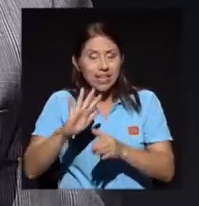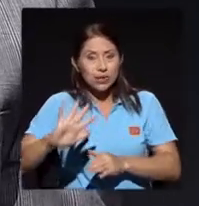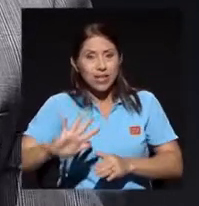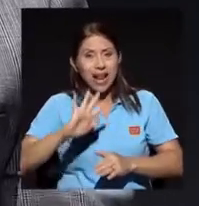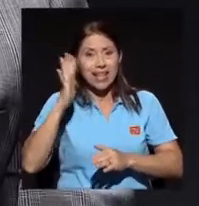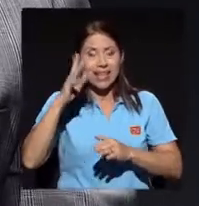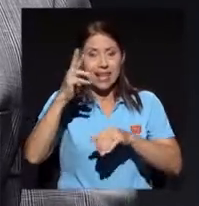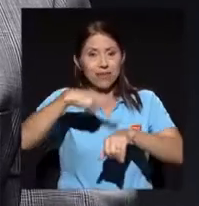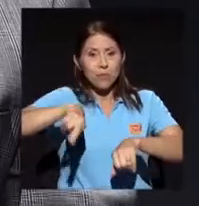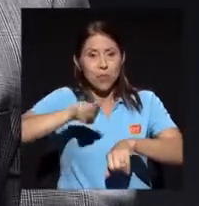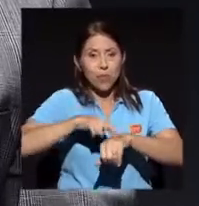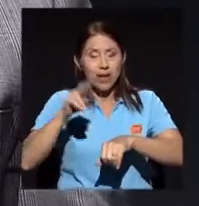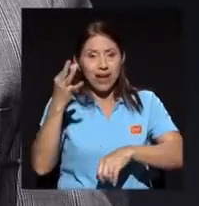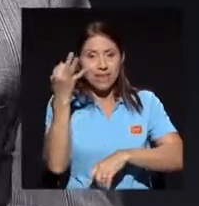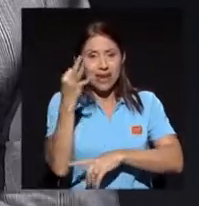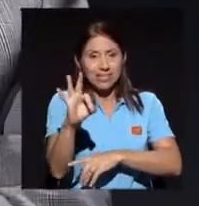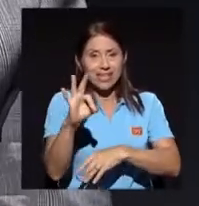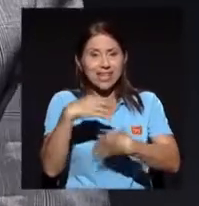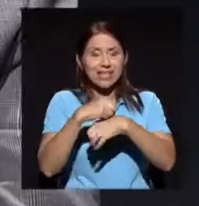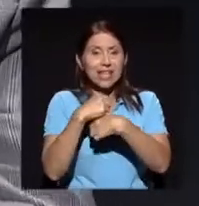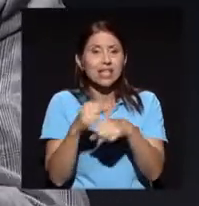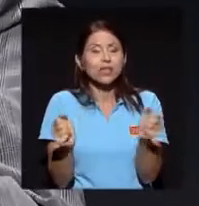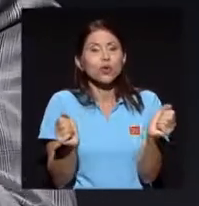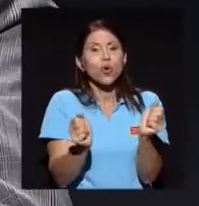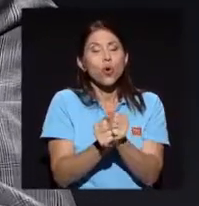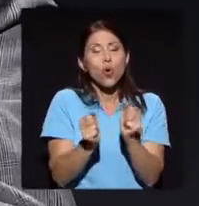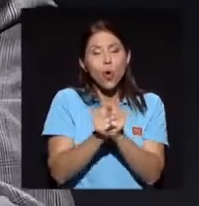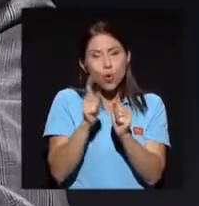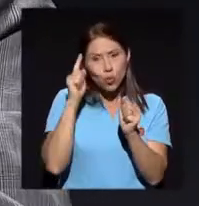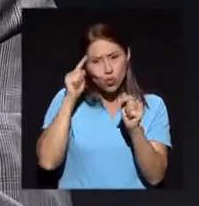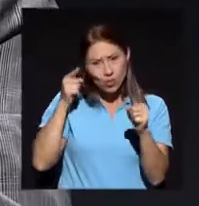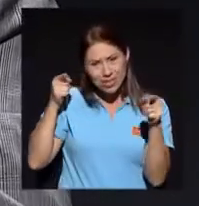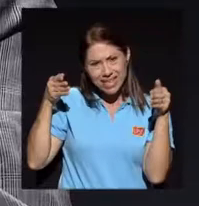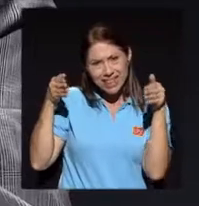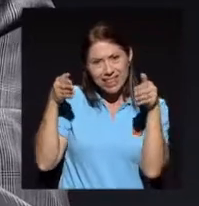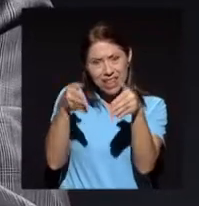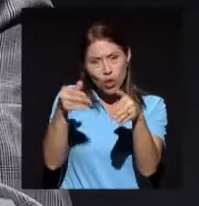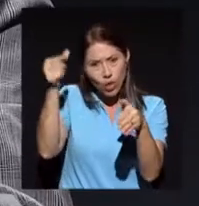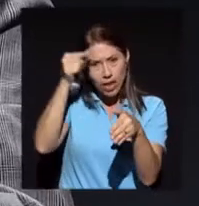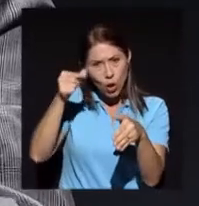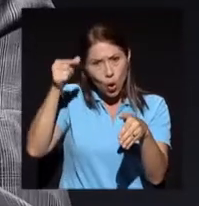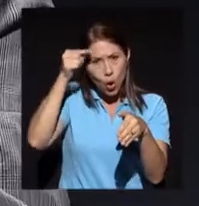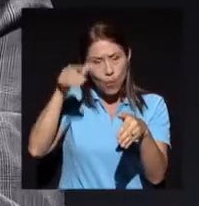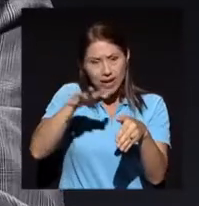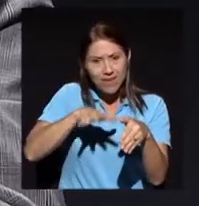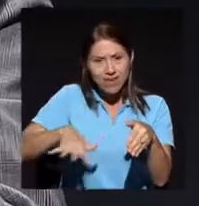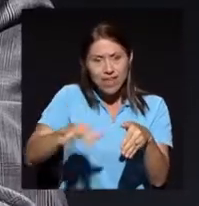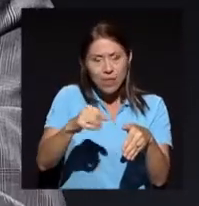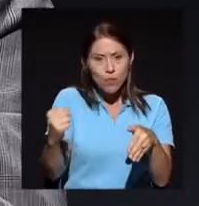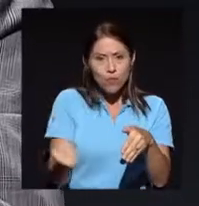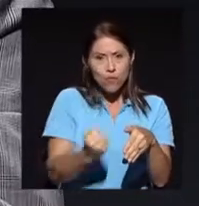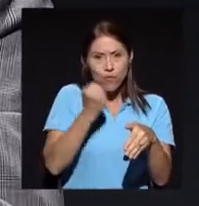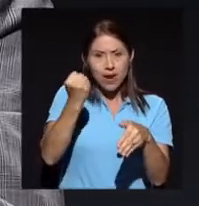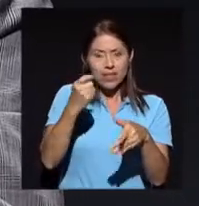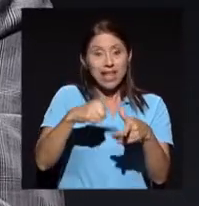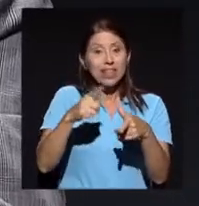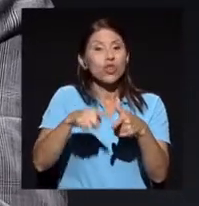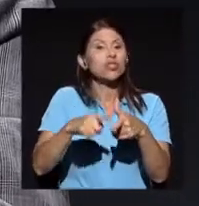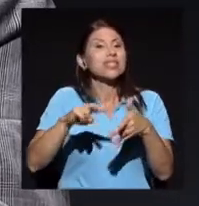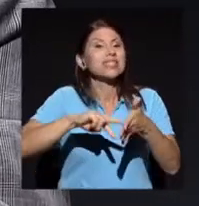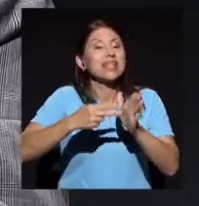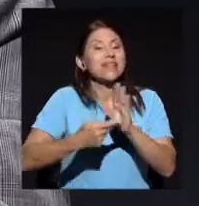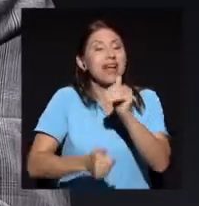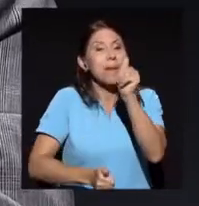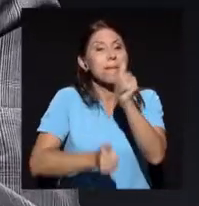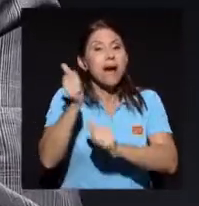francesa se hizo con un sentido de gobernabilidad muy fuerte entonces la mayoría domina y eso